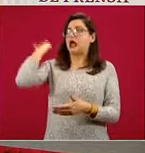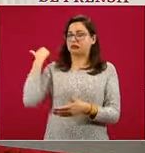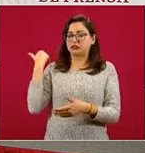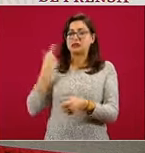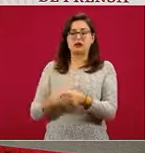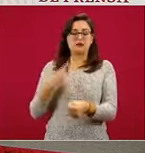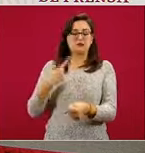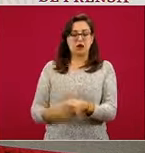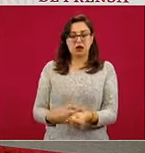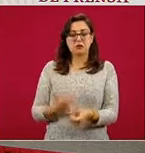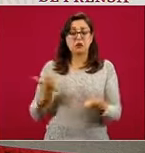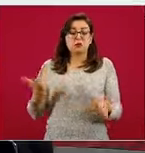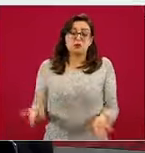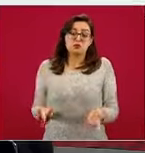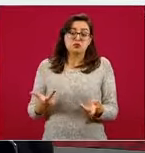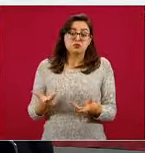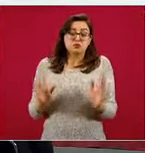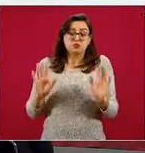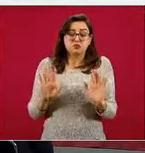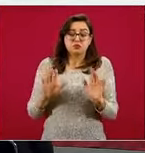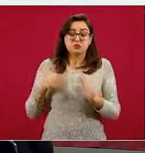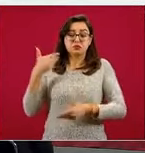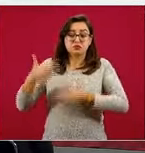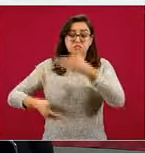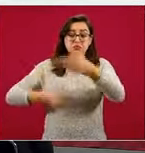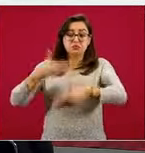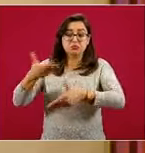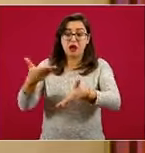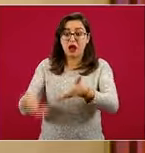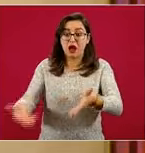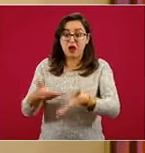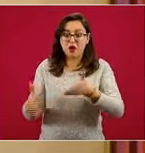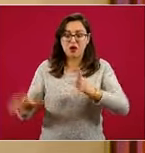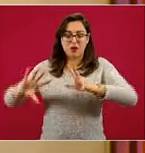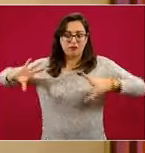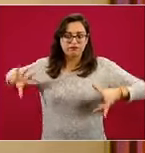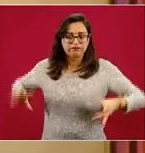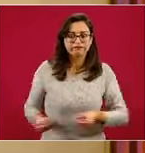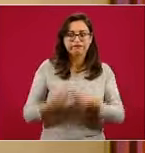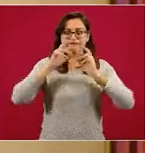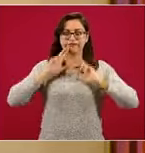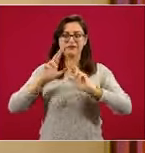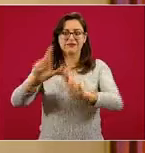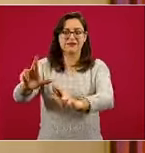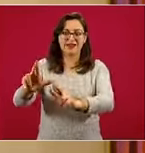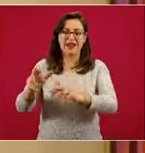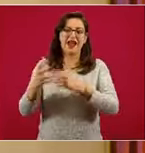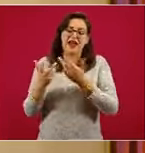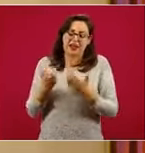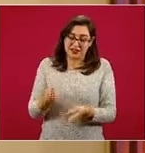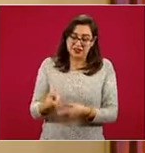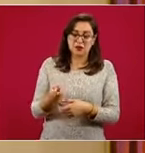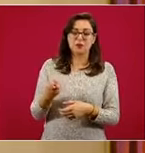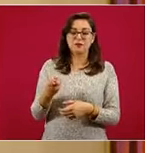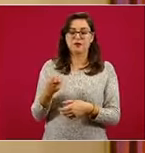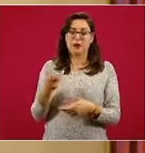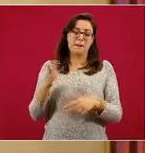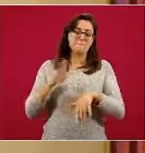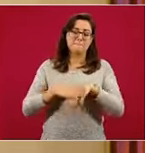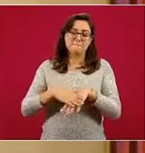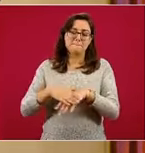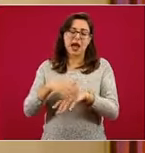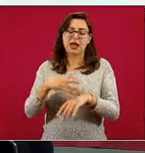precisamente resultados que son muy anteriores. Los más recientes lógicamente son los que esperamos a través del diagnóstico por